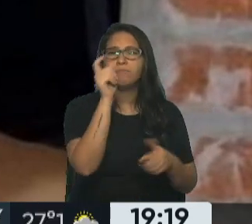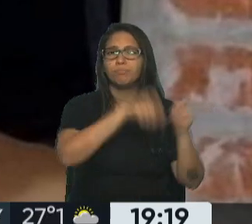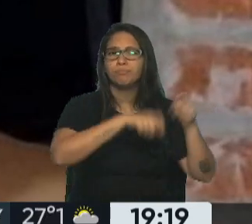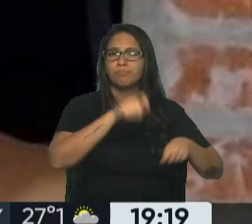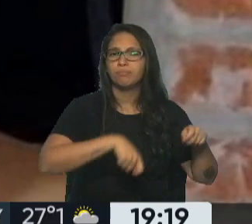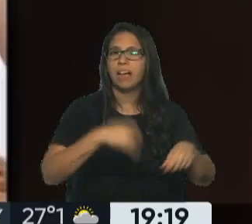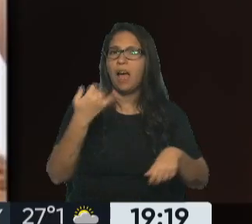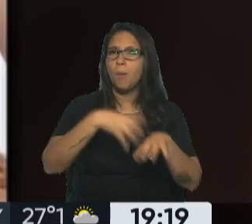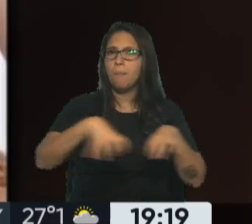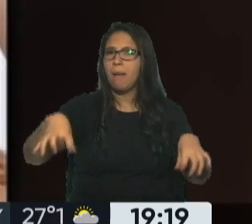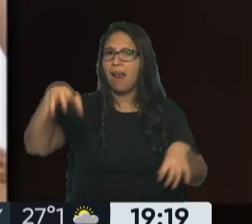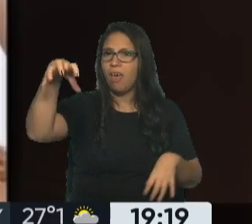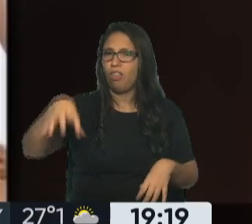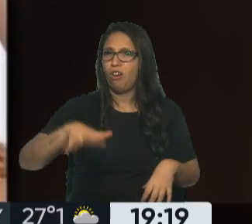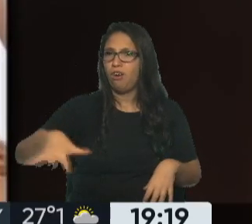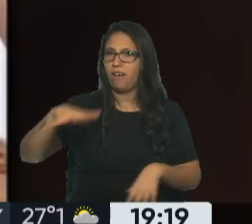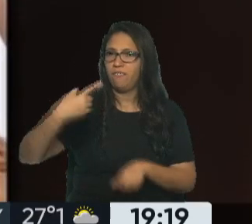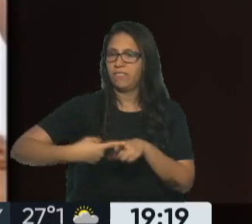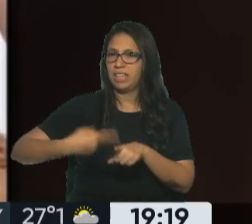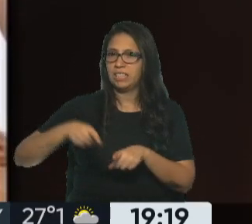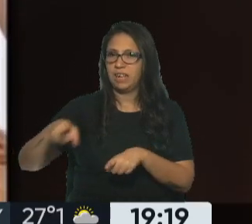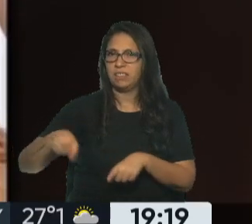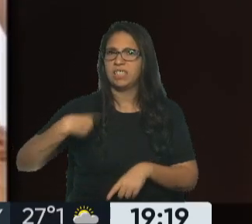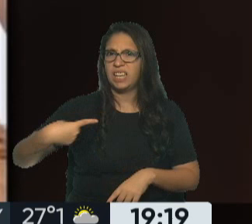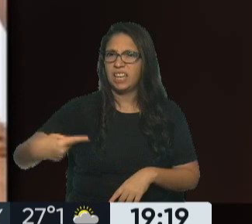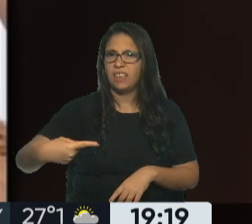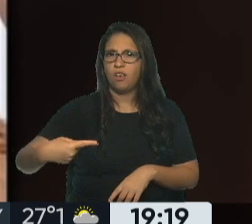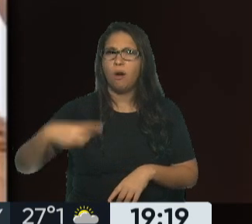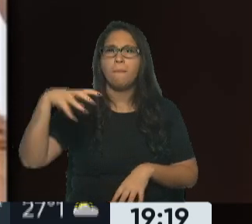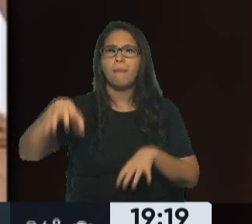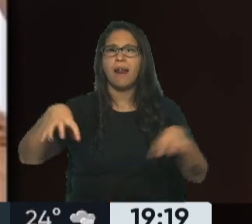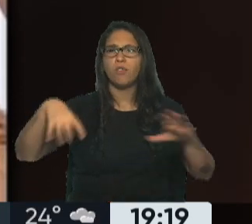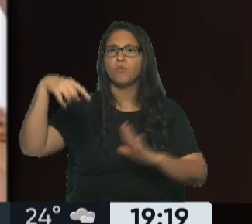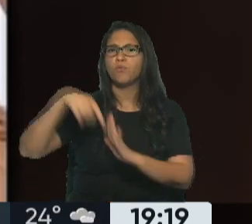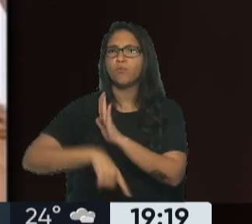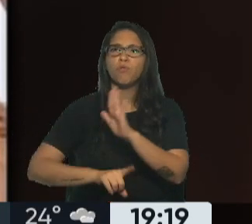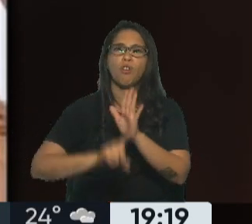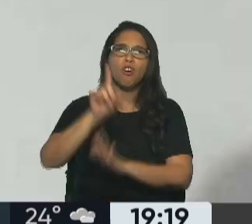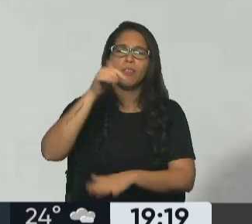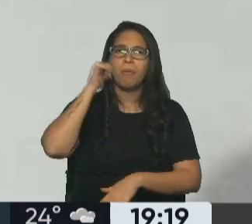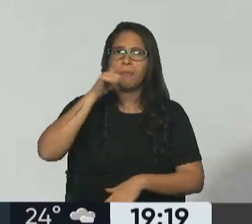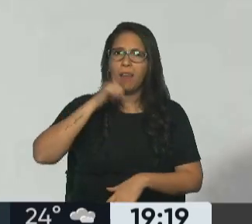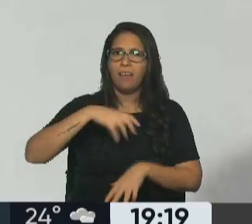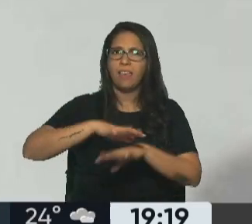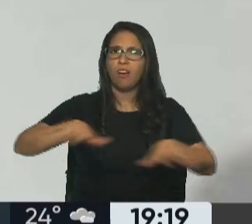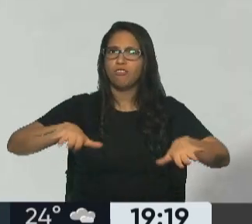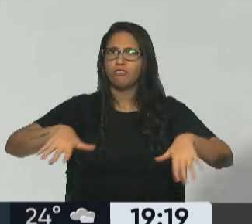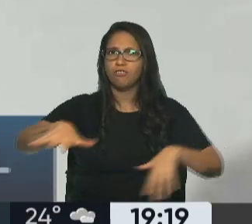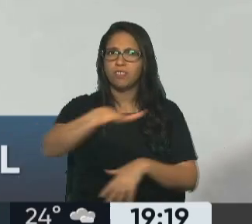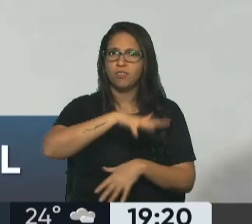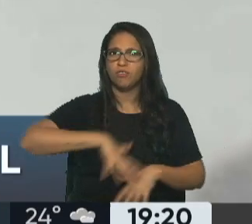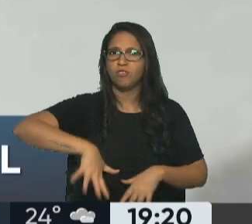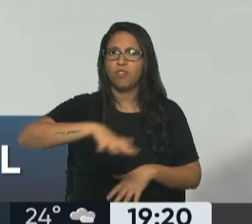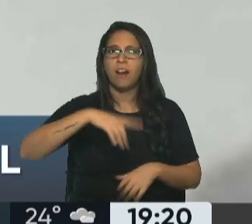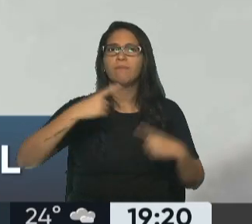un parador donde ocurrió la fiesta. Es muy habitual ahora en los paradores del sur o del norte de Mar del Plata, en la costa.